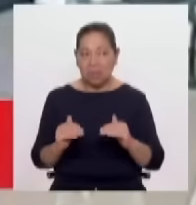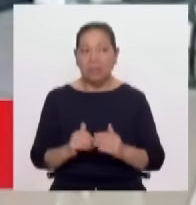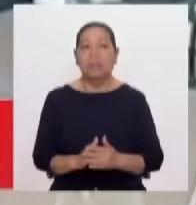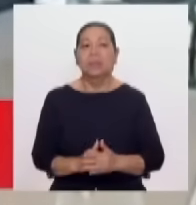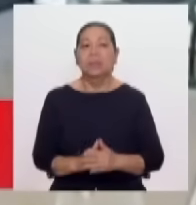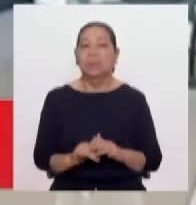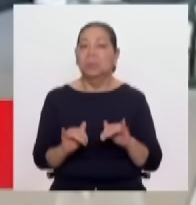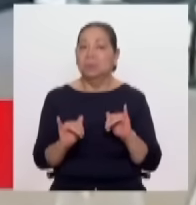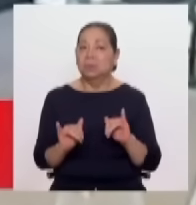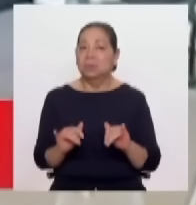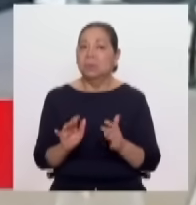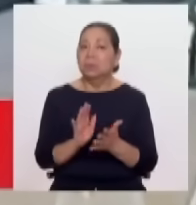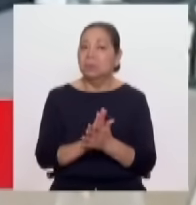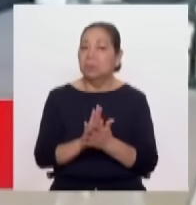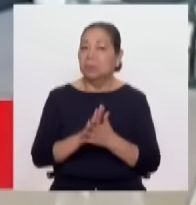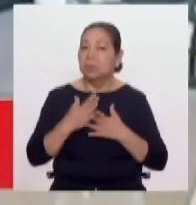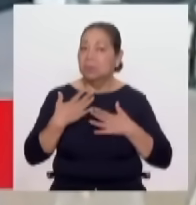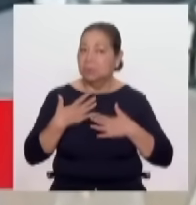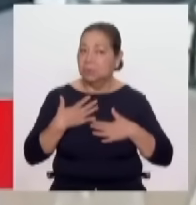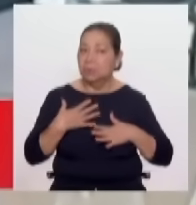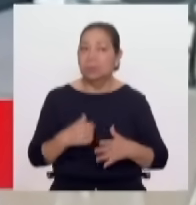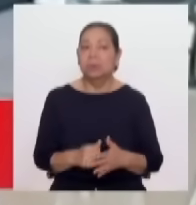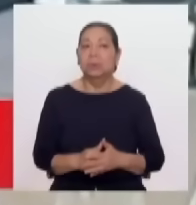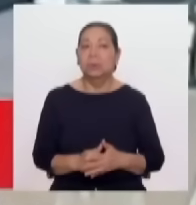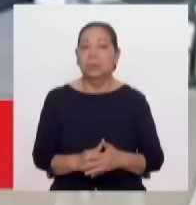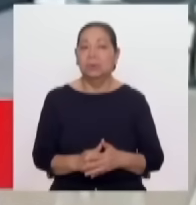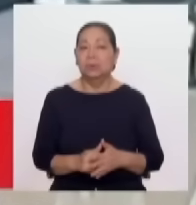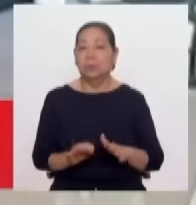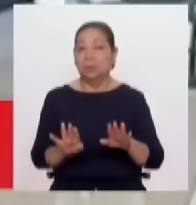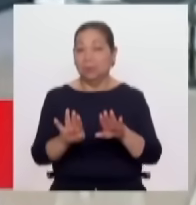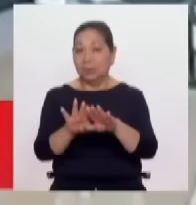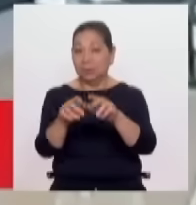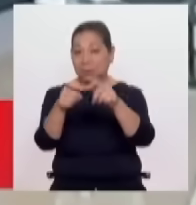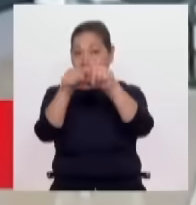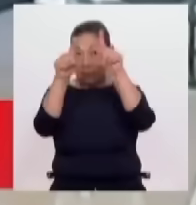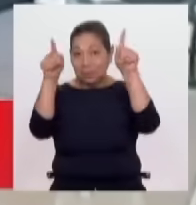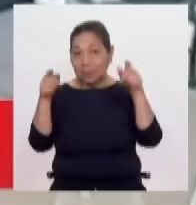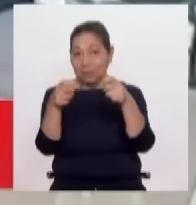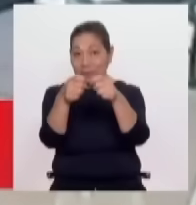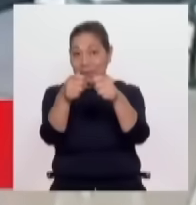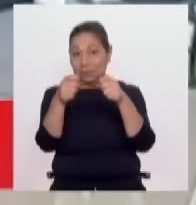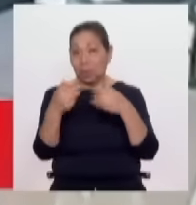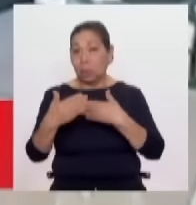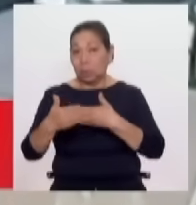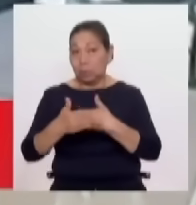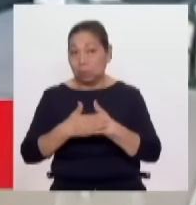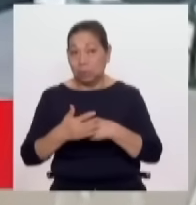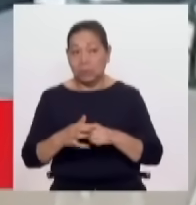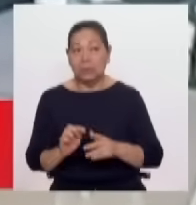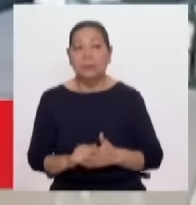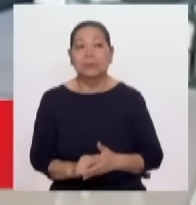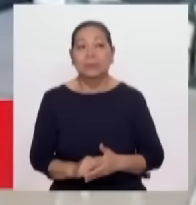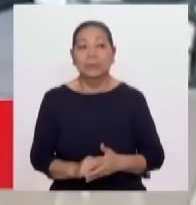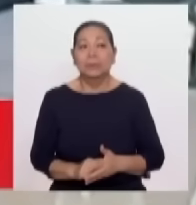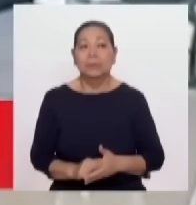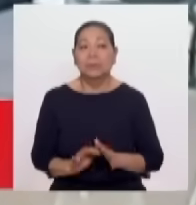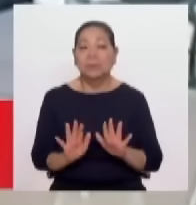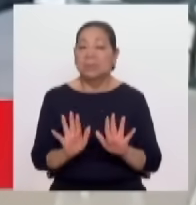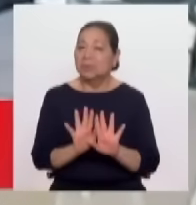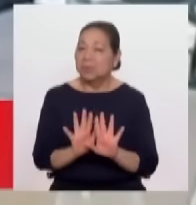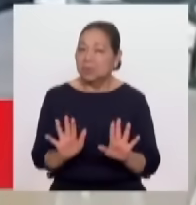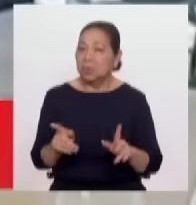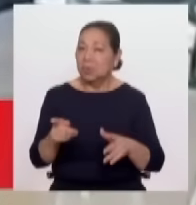está parando, tranquilidad. Claro, y nosotros tenemos una ventana acá cerquita. Sí. Pero es vidrio cocido, creo, así que no es mayor problema. Ya